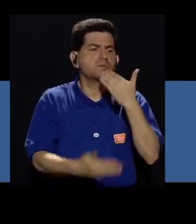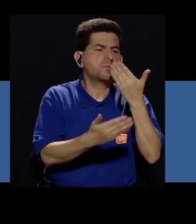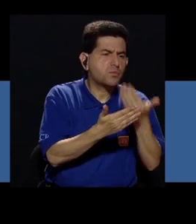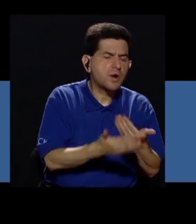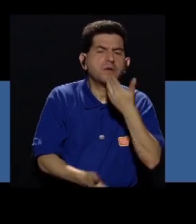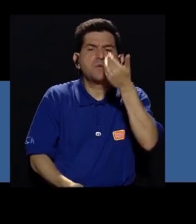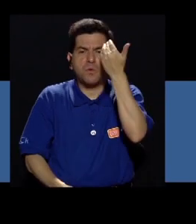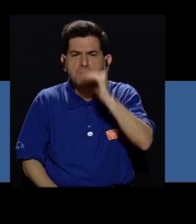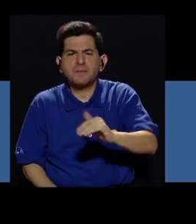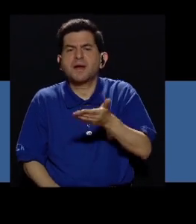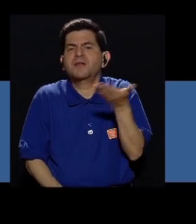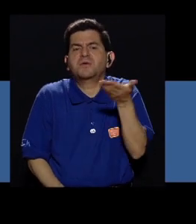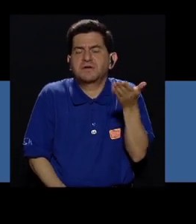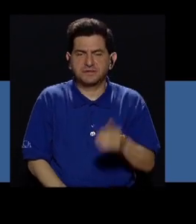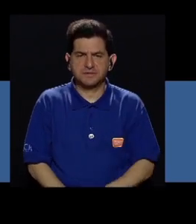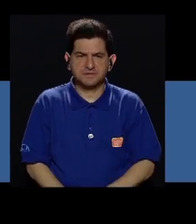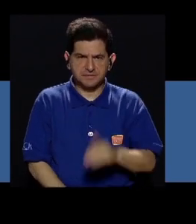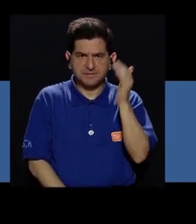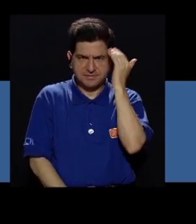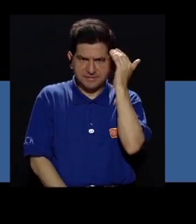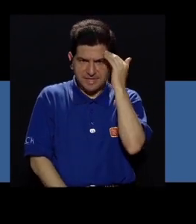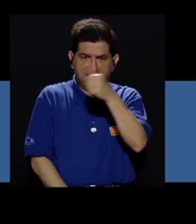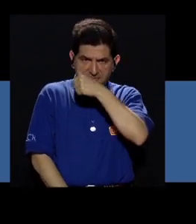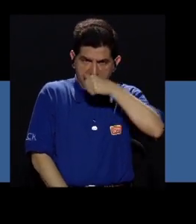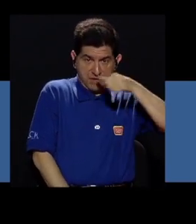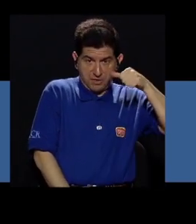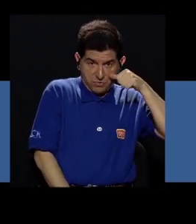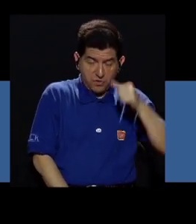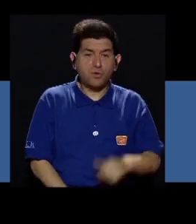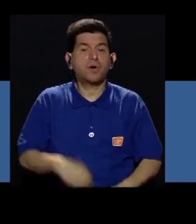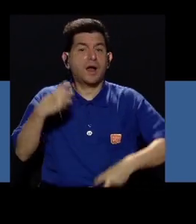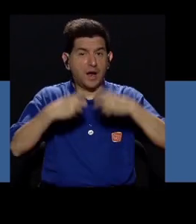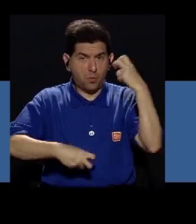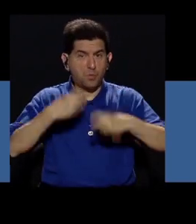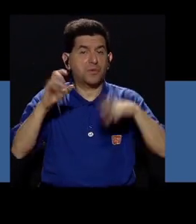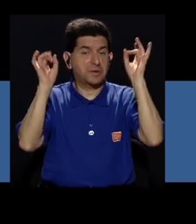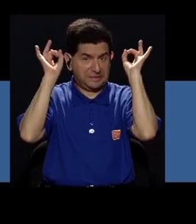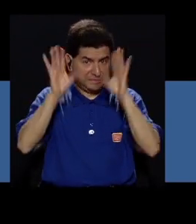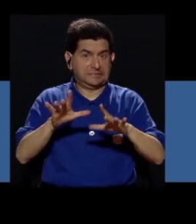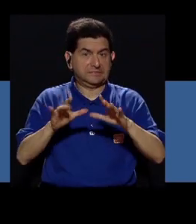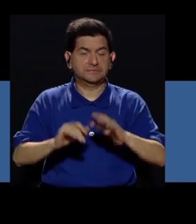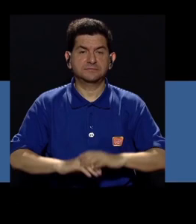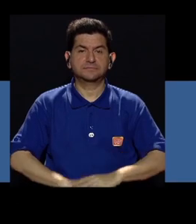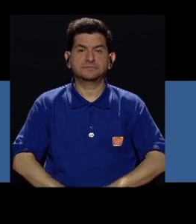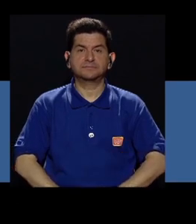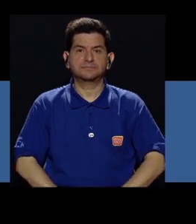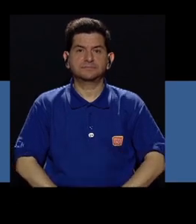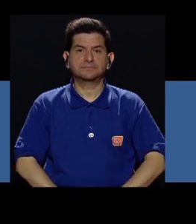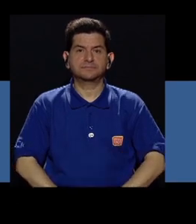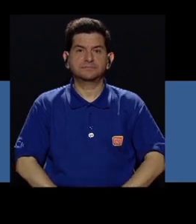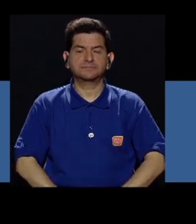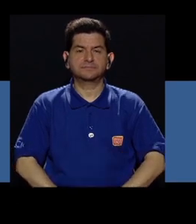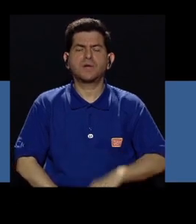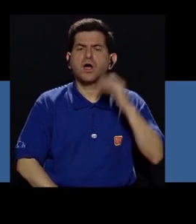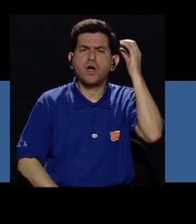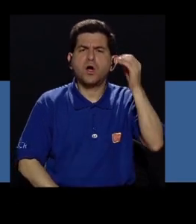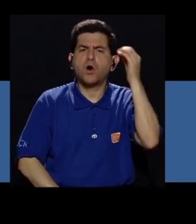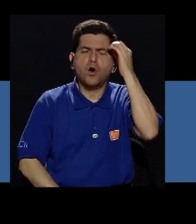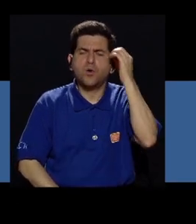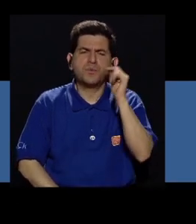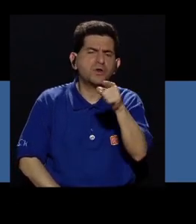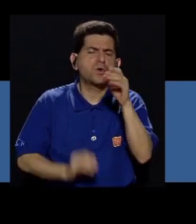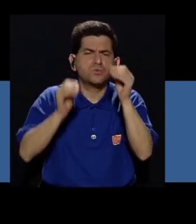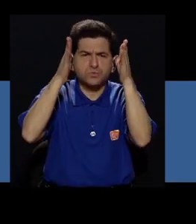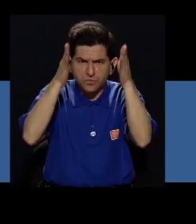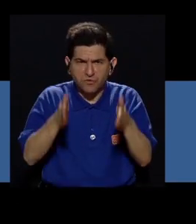es bueno y qué es malo en ese sentido, sabiendo que la droga para ellos es un problema letal. ¿Qué opinión